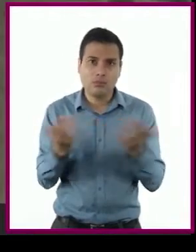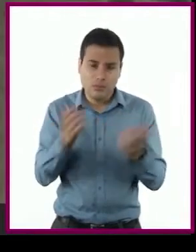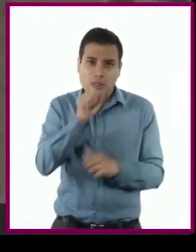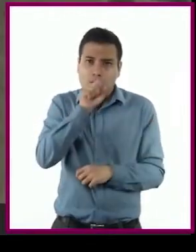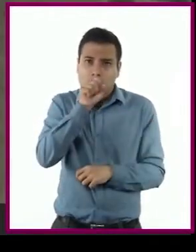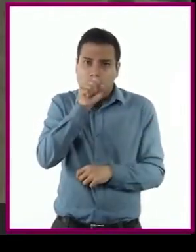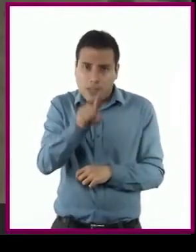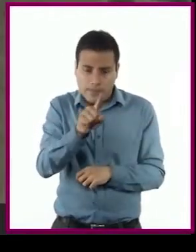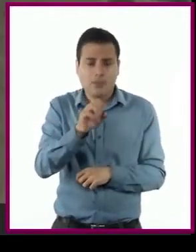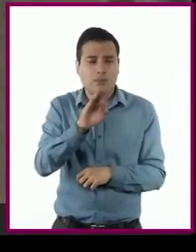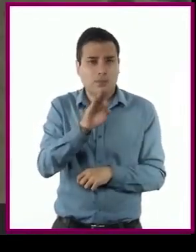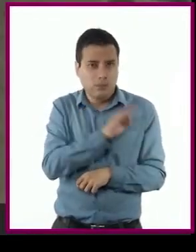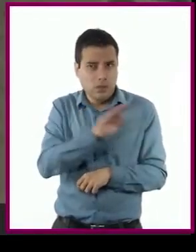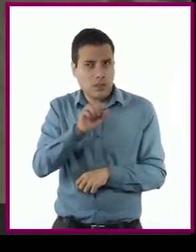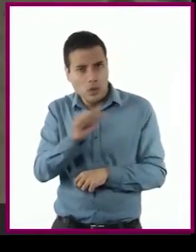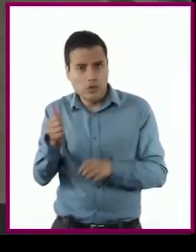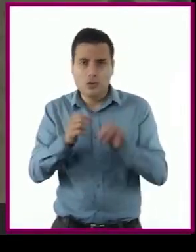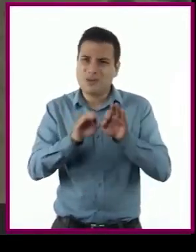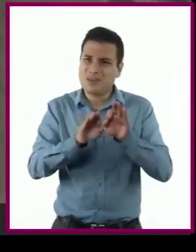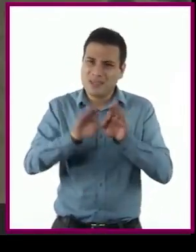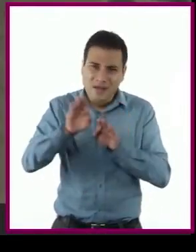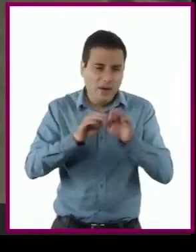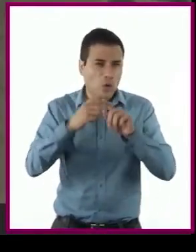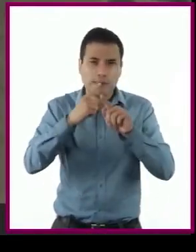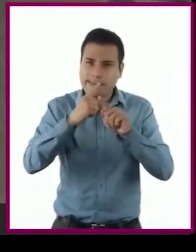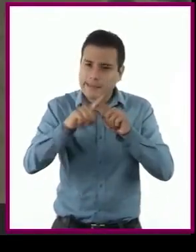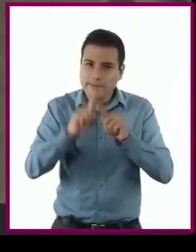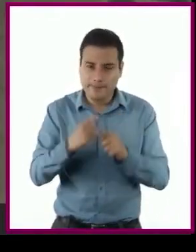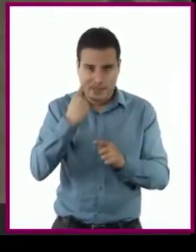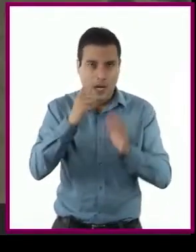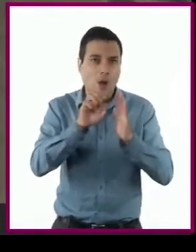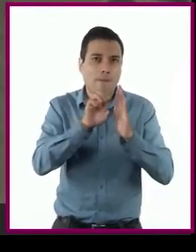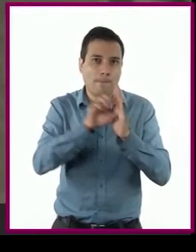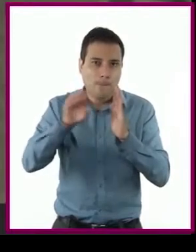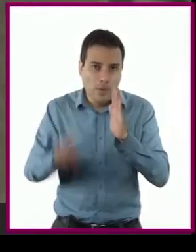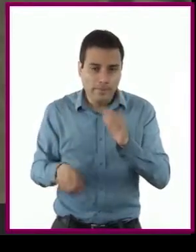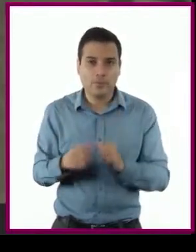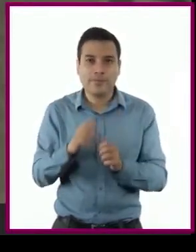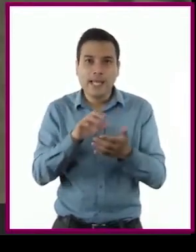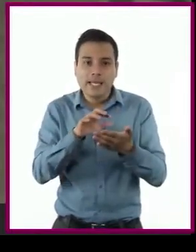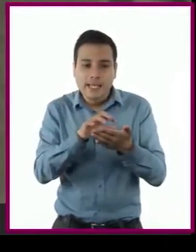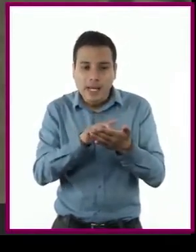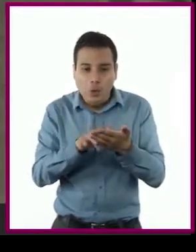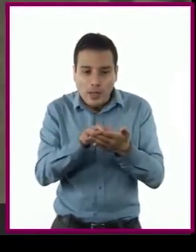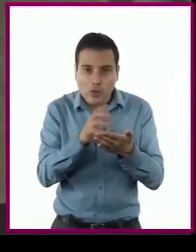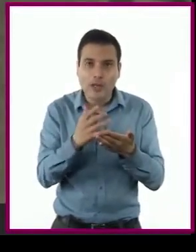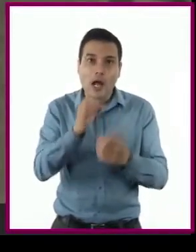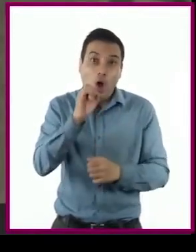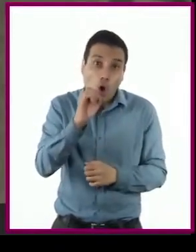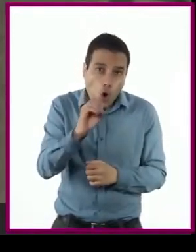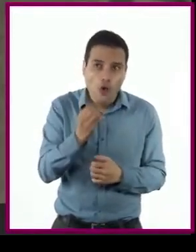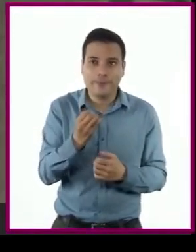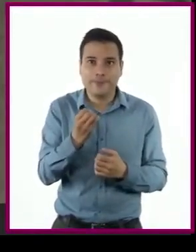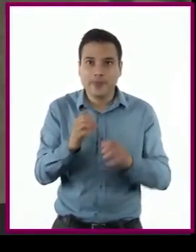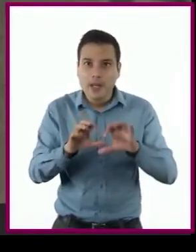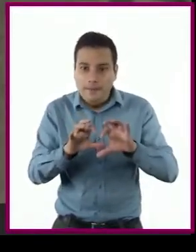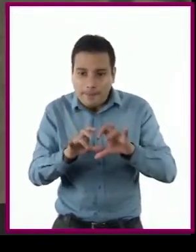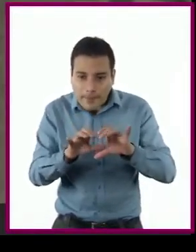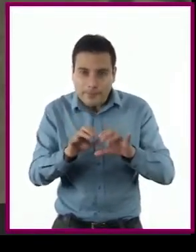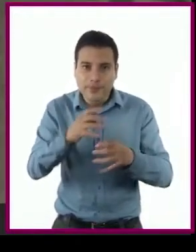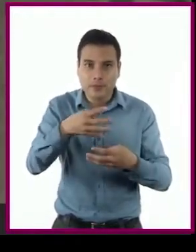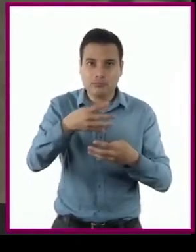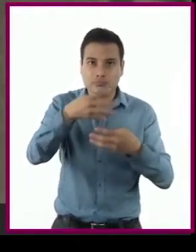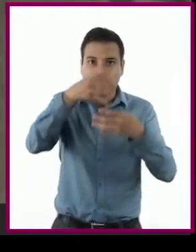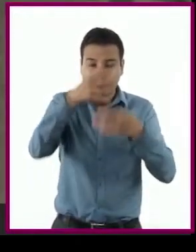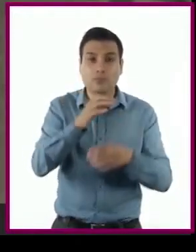para otra tarea distinta. Por ejemplo, de calculadora a procesador de textos, e incluso